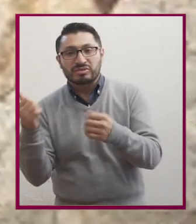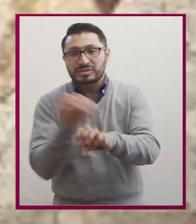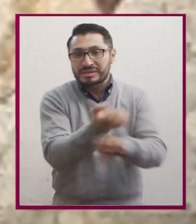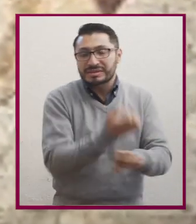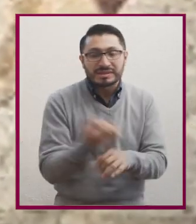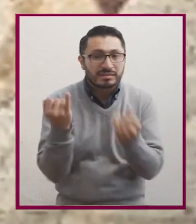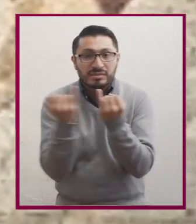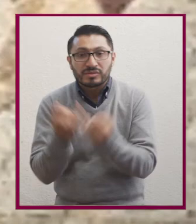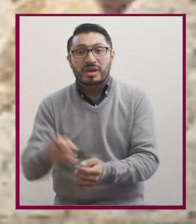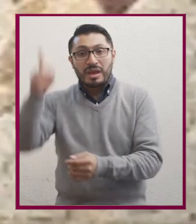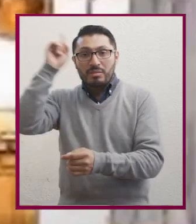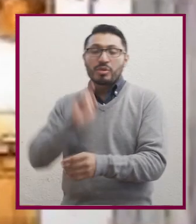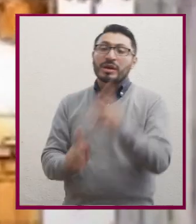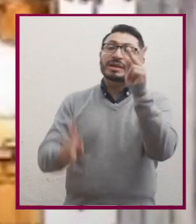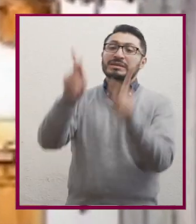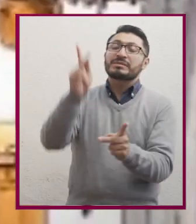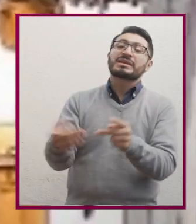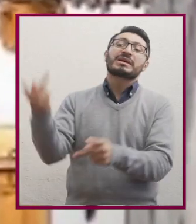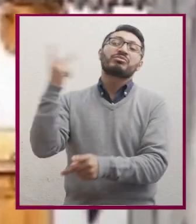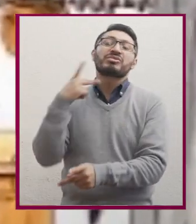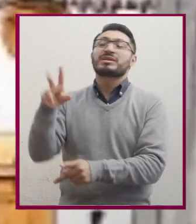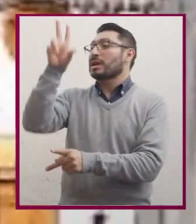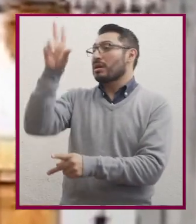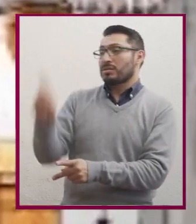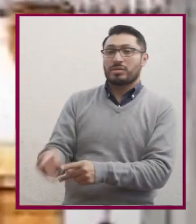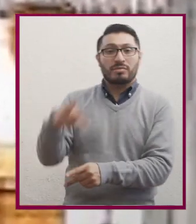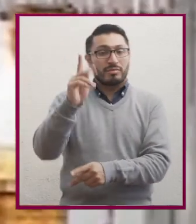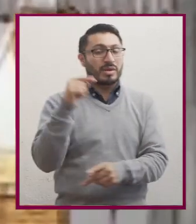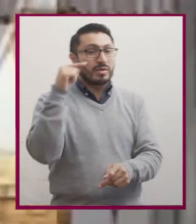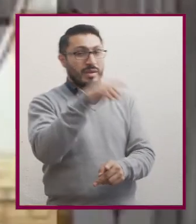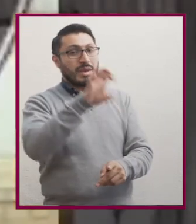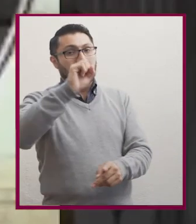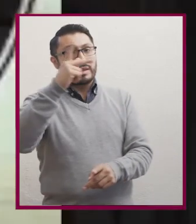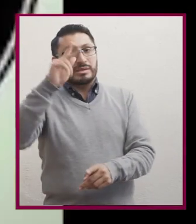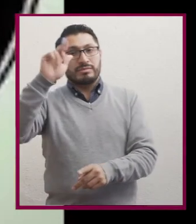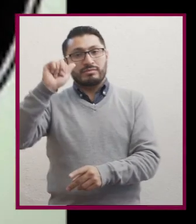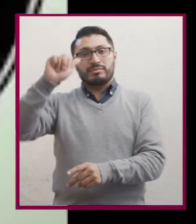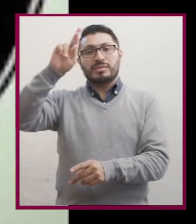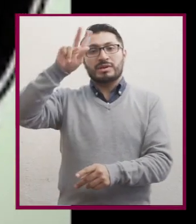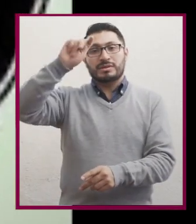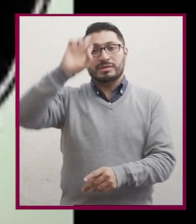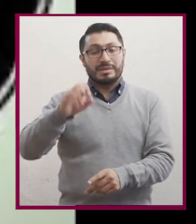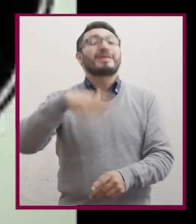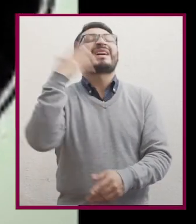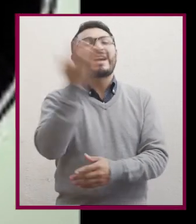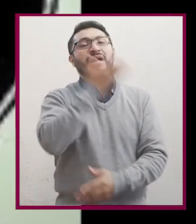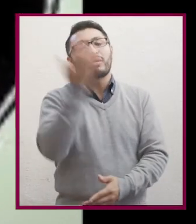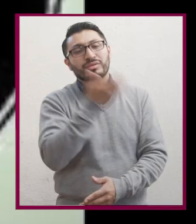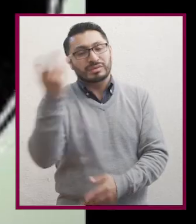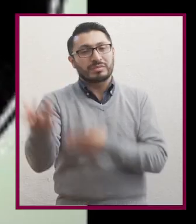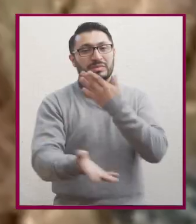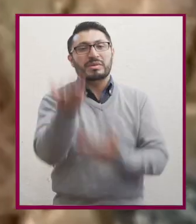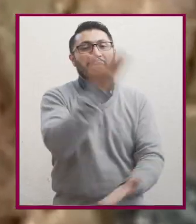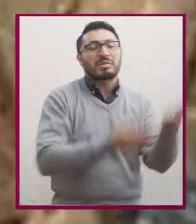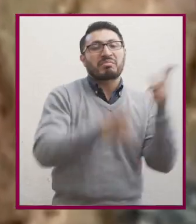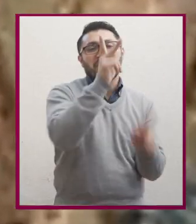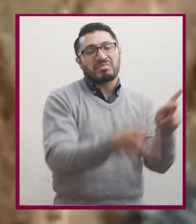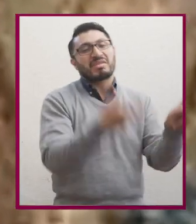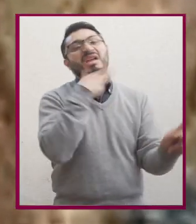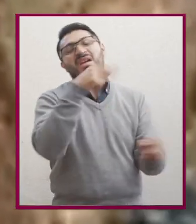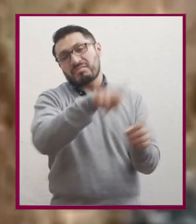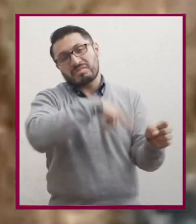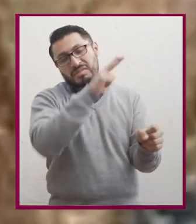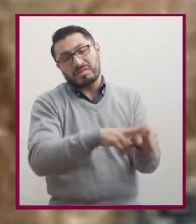se les permitía hablar de política. Sin embargo, las espartanas estaban acostumbradas a compartir sus opiniones con los hombres. Además,